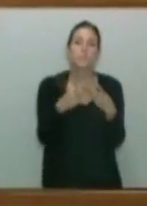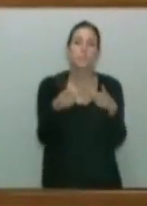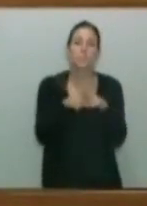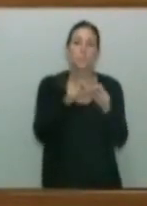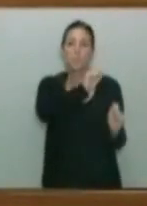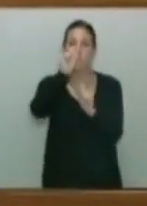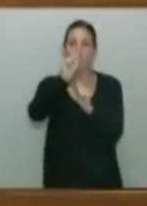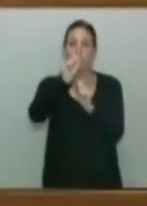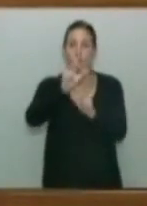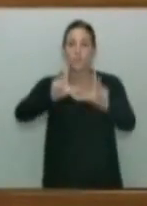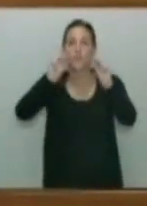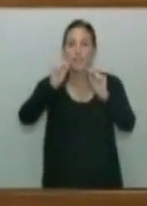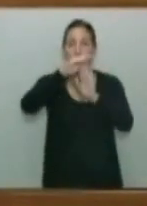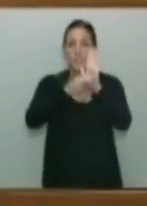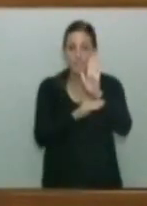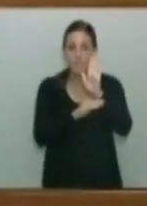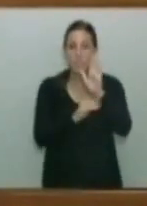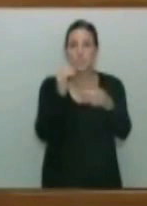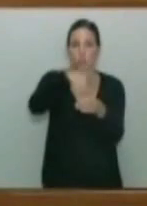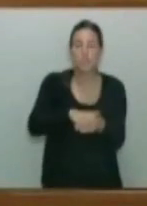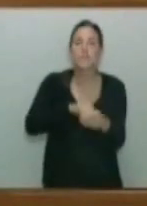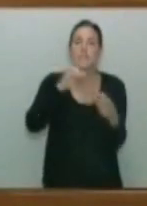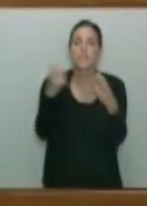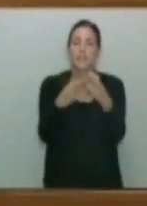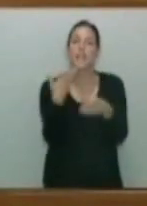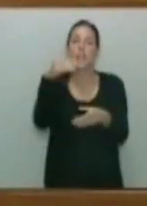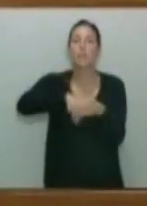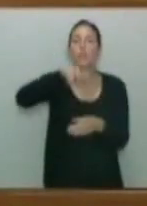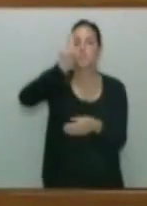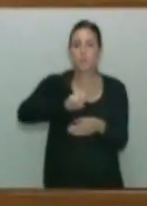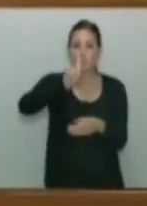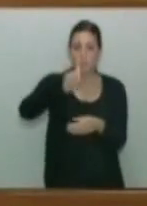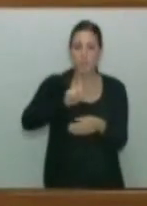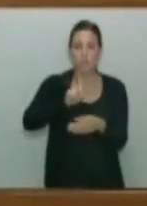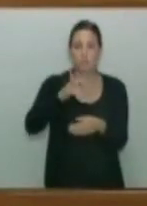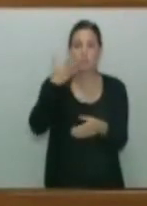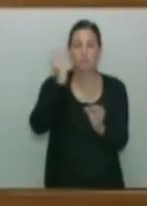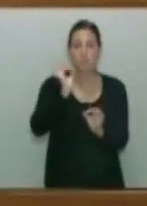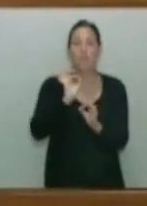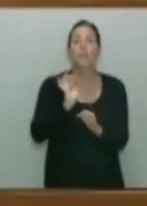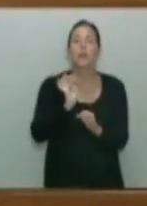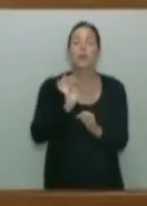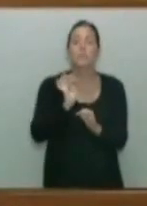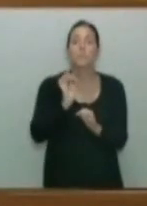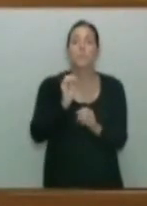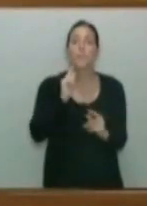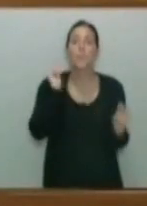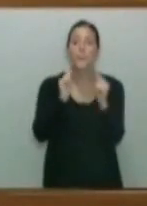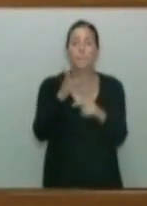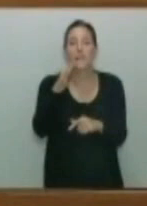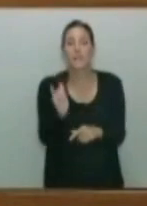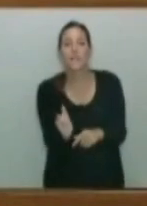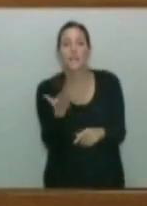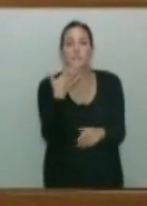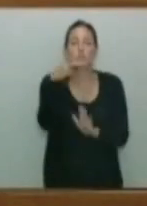las listas electorales, propone las elecciones primarias. Es cierto que hay un cierto debate que yo no quiero hurtar sobre si sería en una